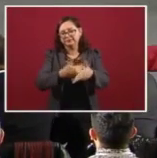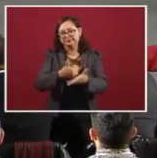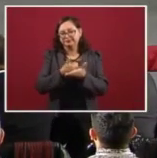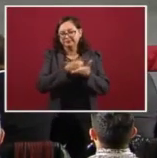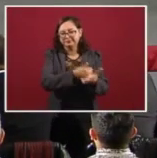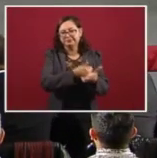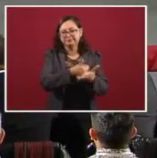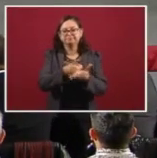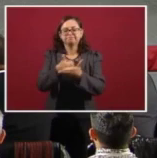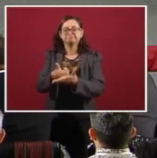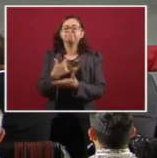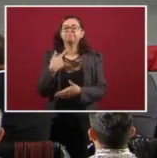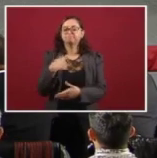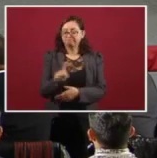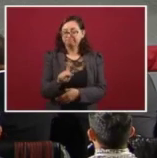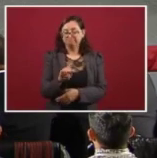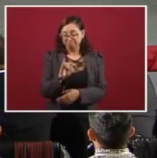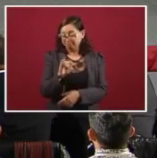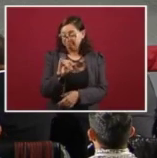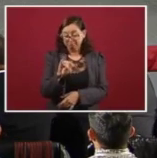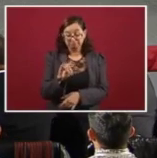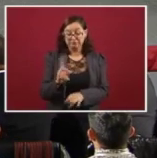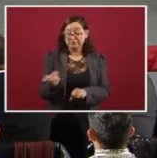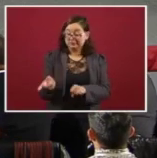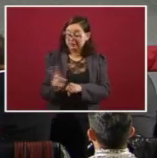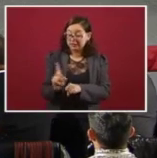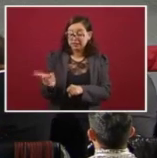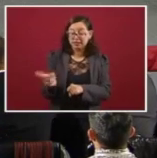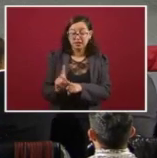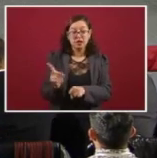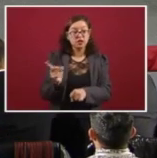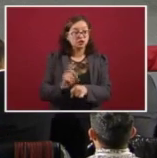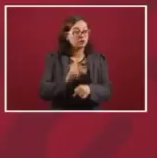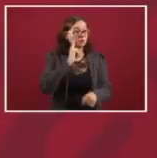estamos constantemente viendo dónde